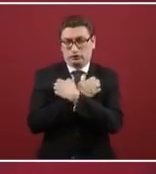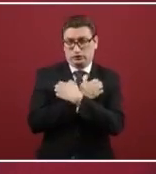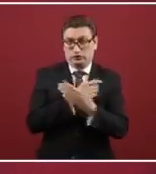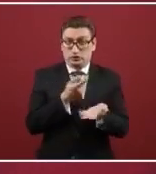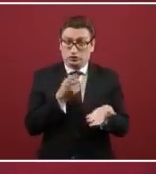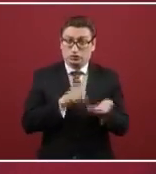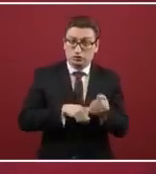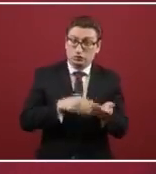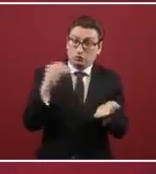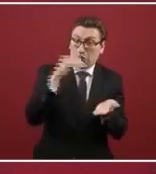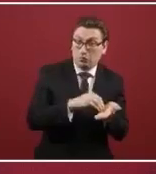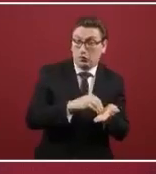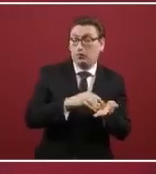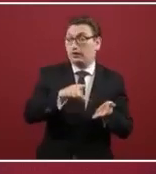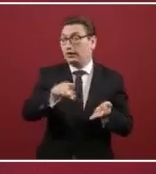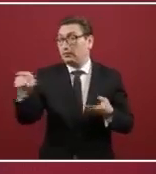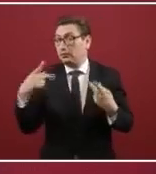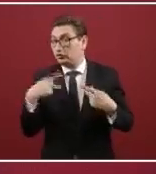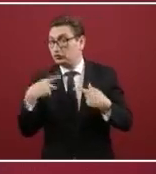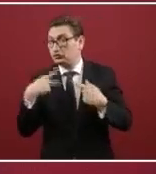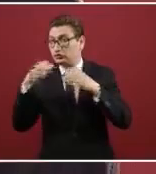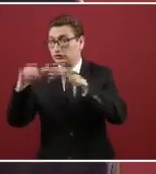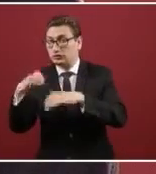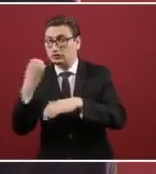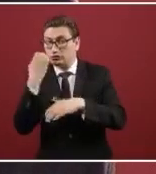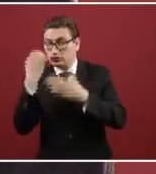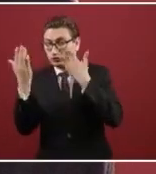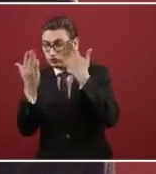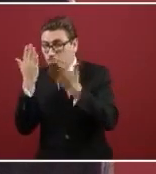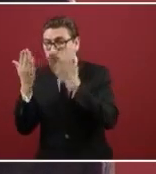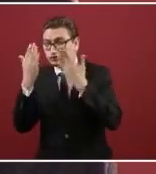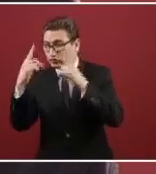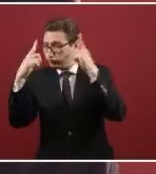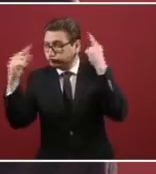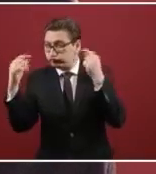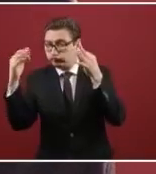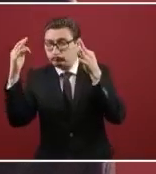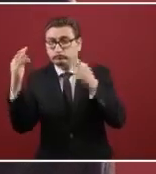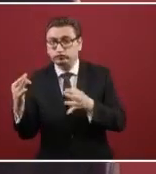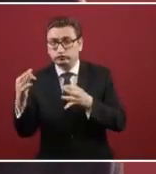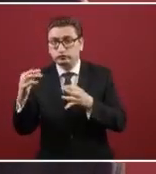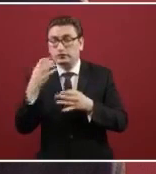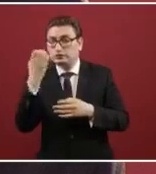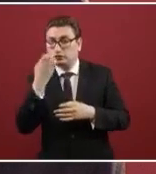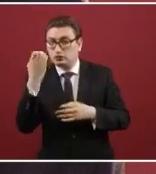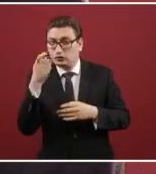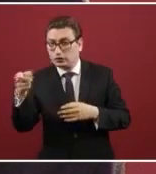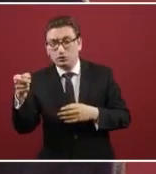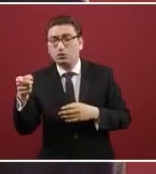prioritario tomar en cuenta a los egresados de las normales,